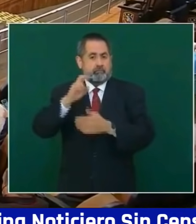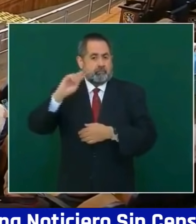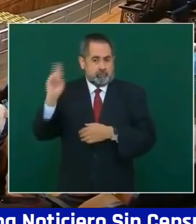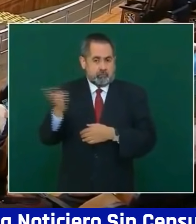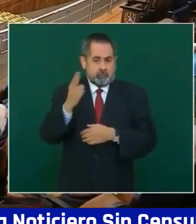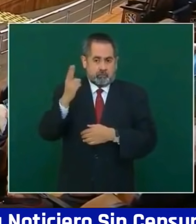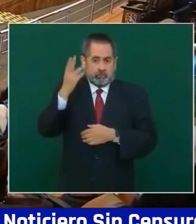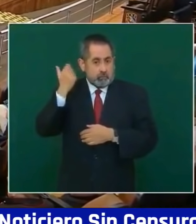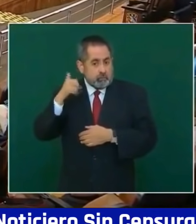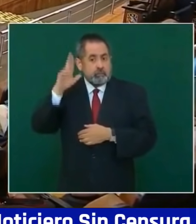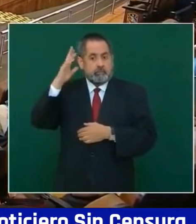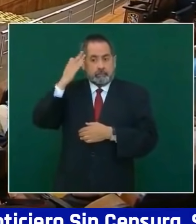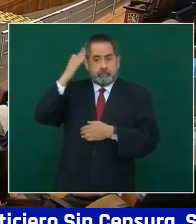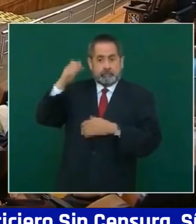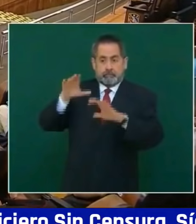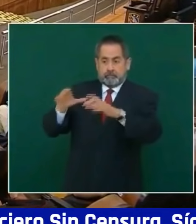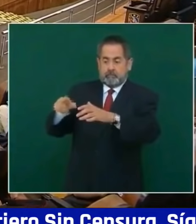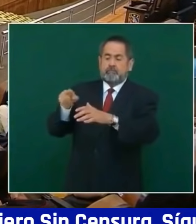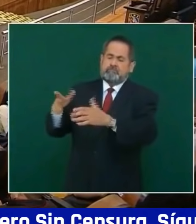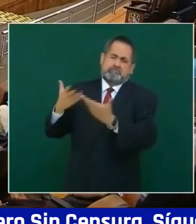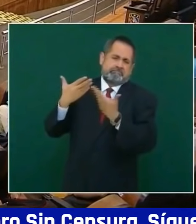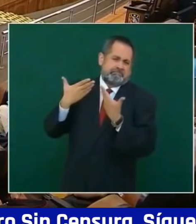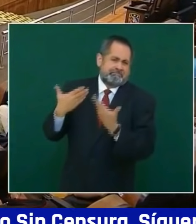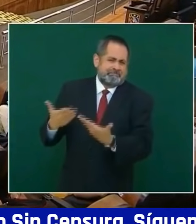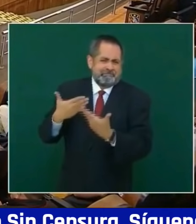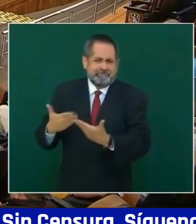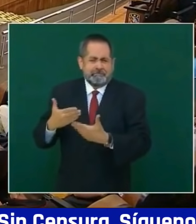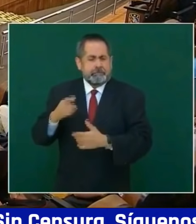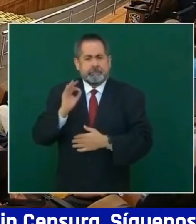en sus mejores momentos,